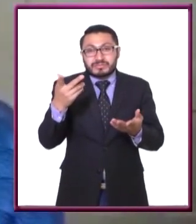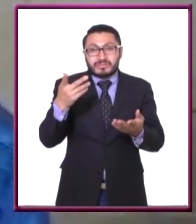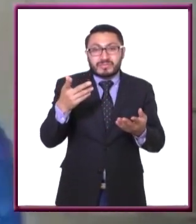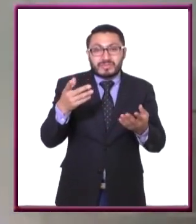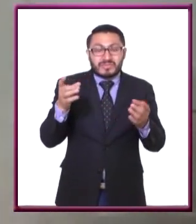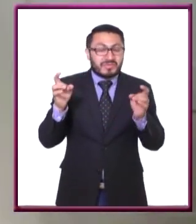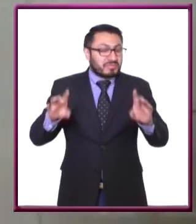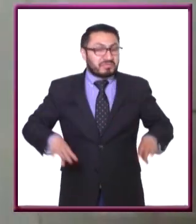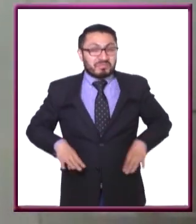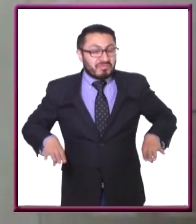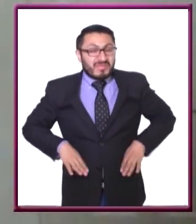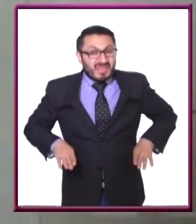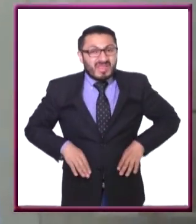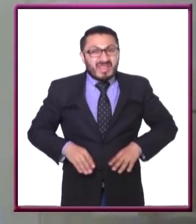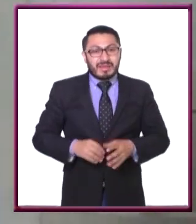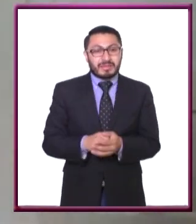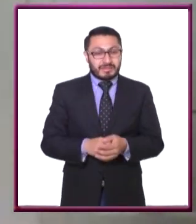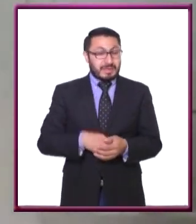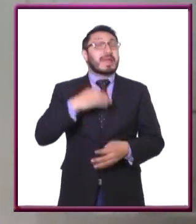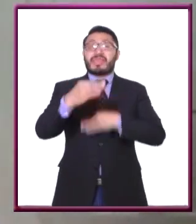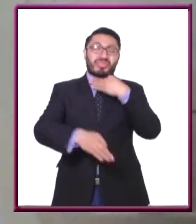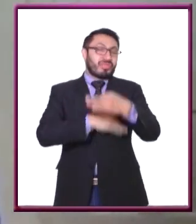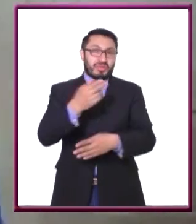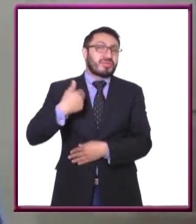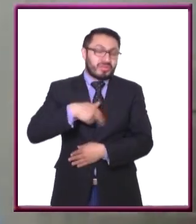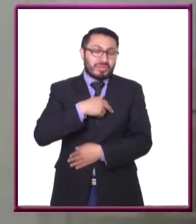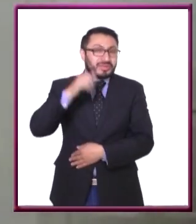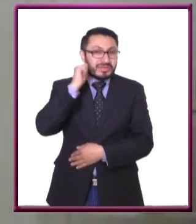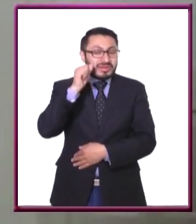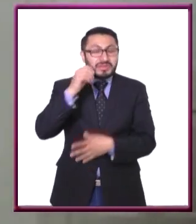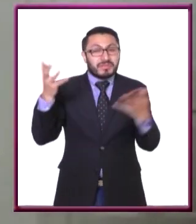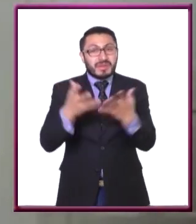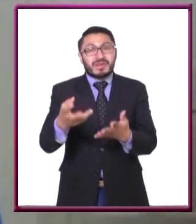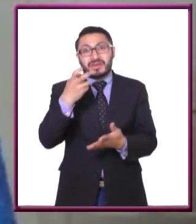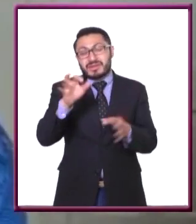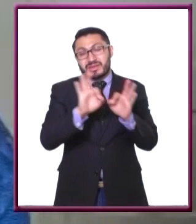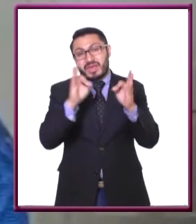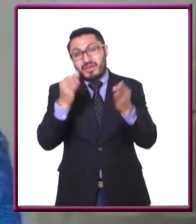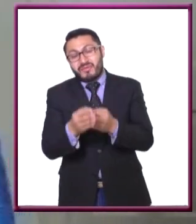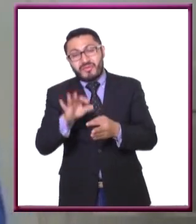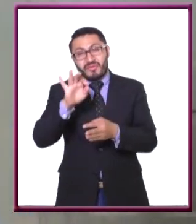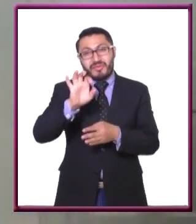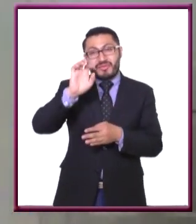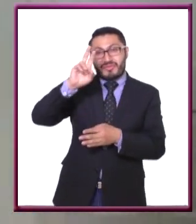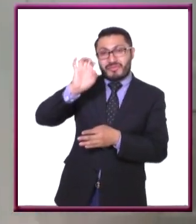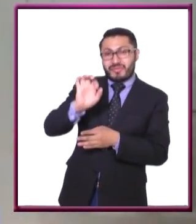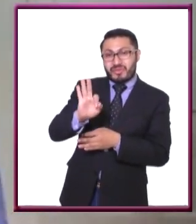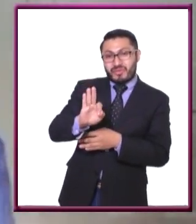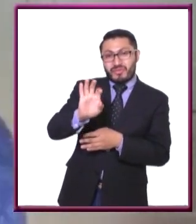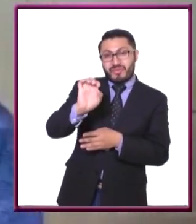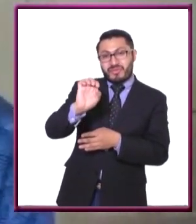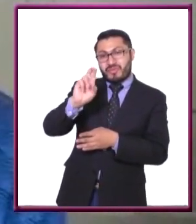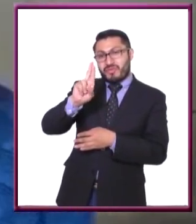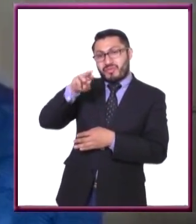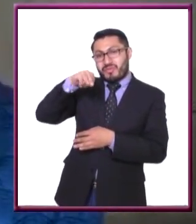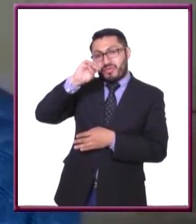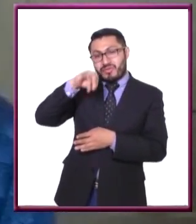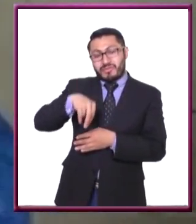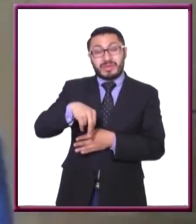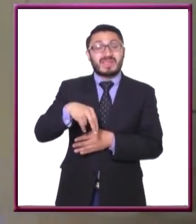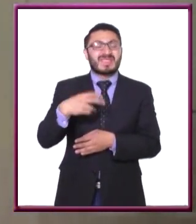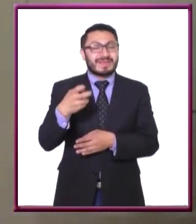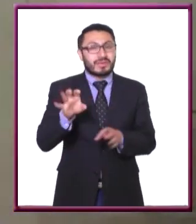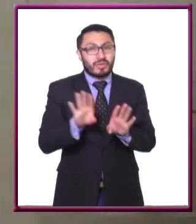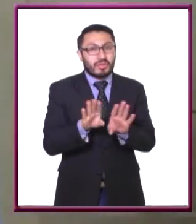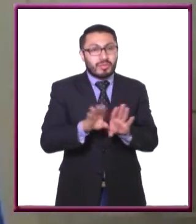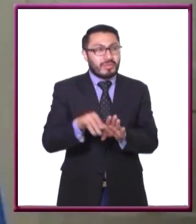un fenómeno todo el tiempo. Los astrónomos es lo que hacen todo el tiempo. Se usa back of the envelope calculation o algo